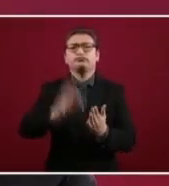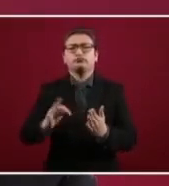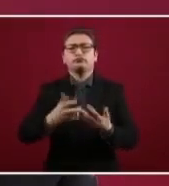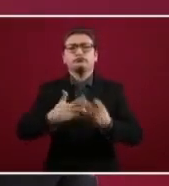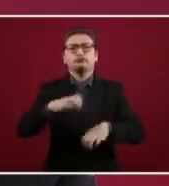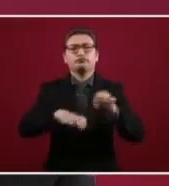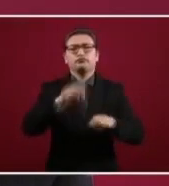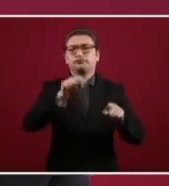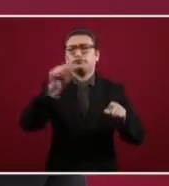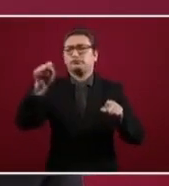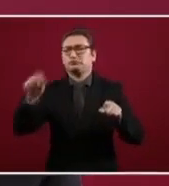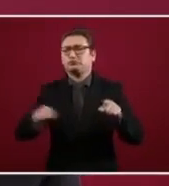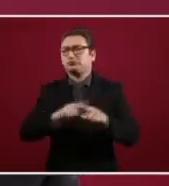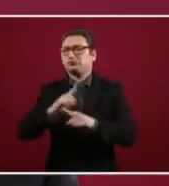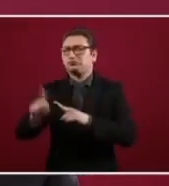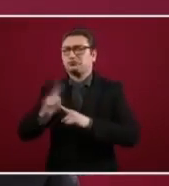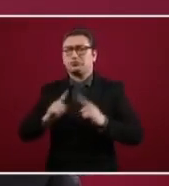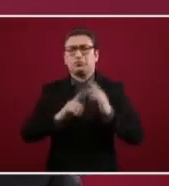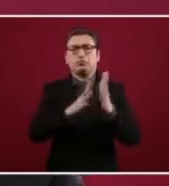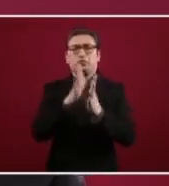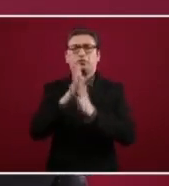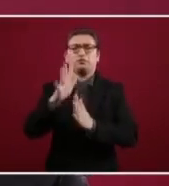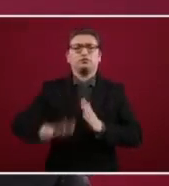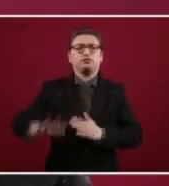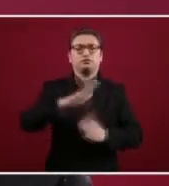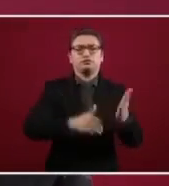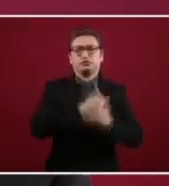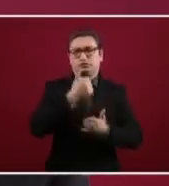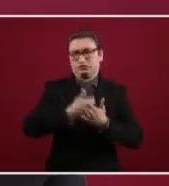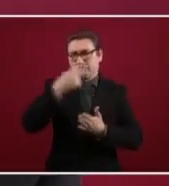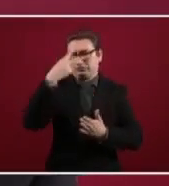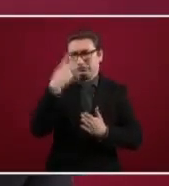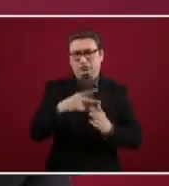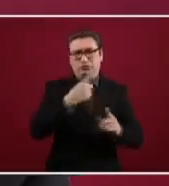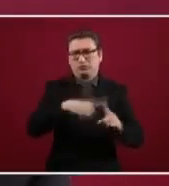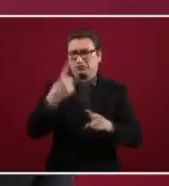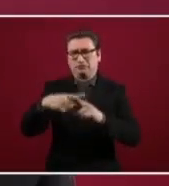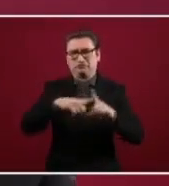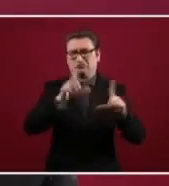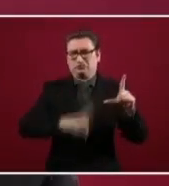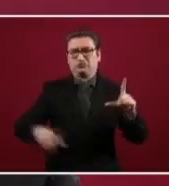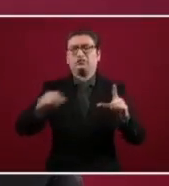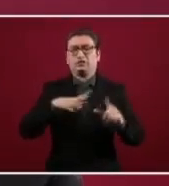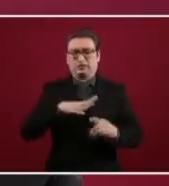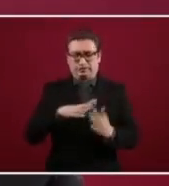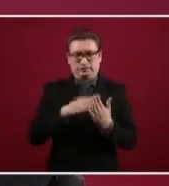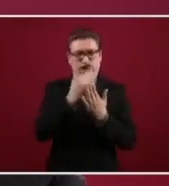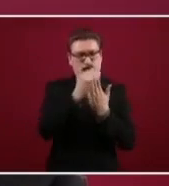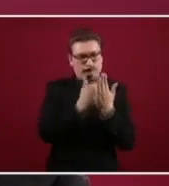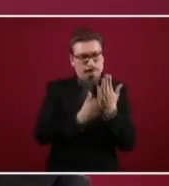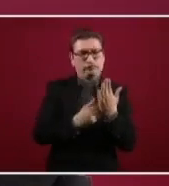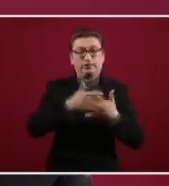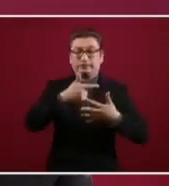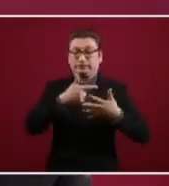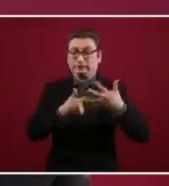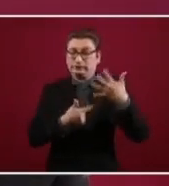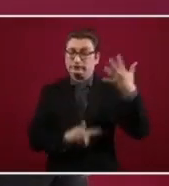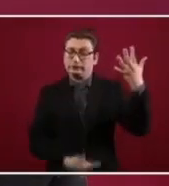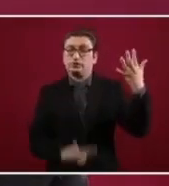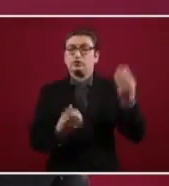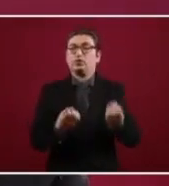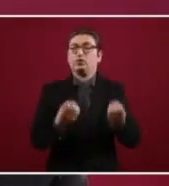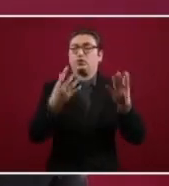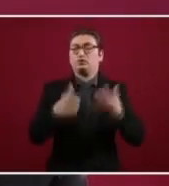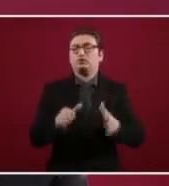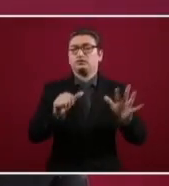empresas participantes en todas las ciudades del país ya contamos con un catálogo al día de hoy de más